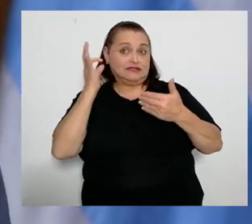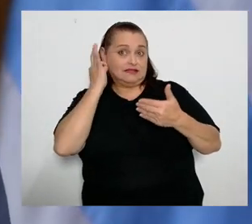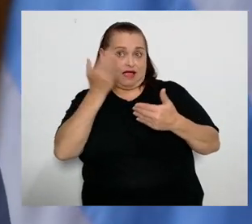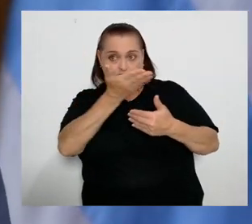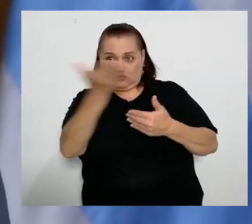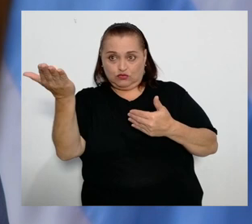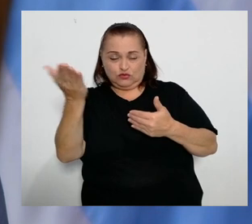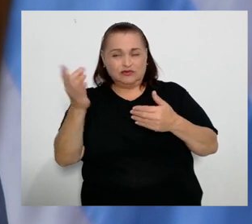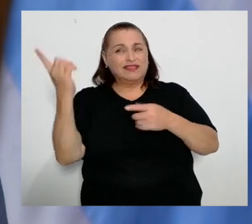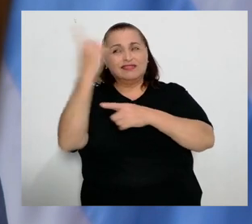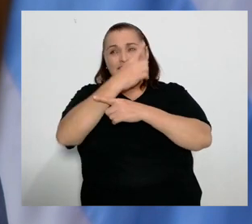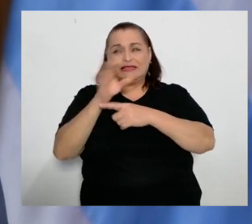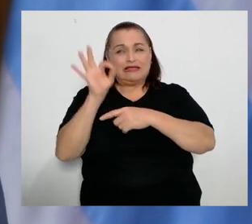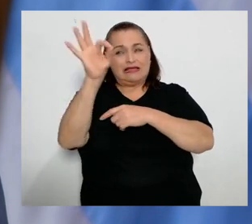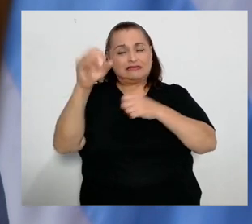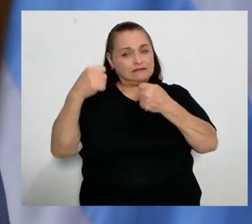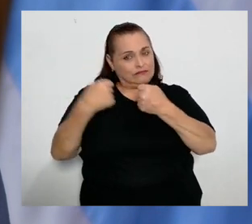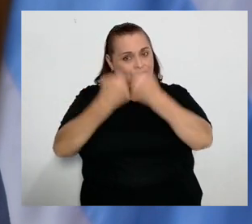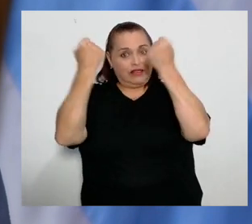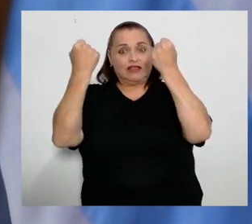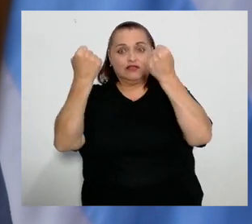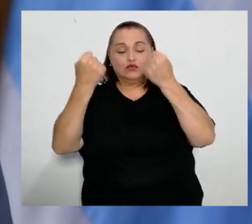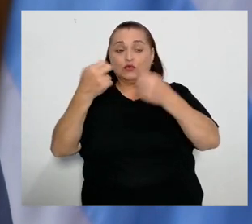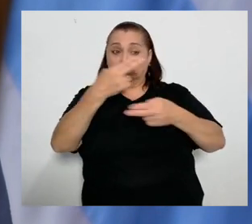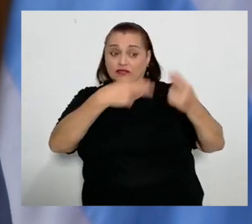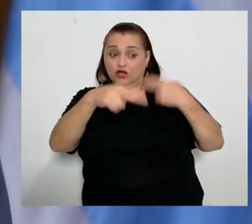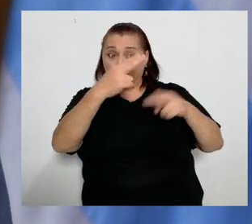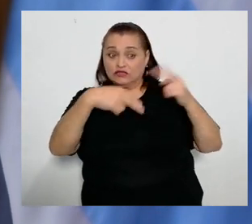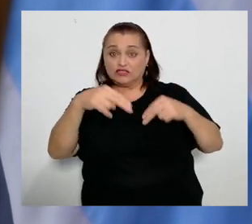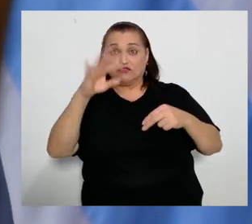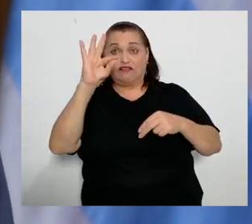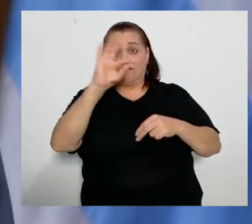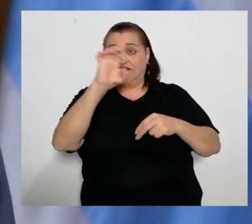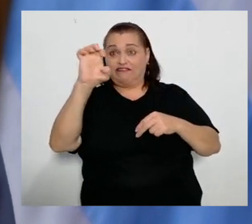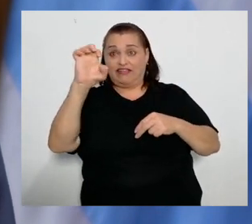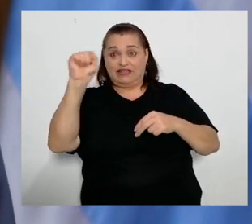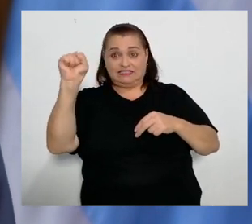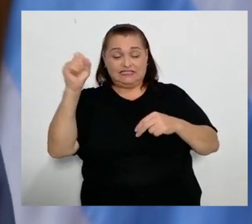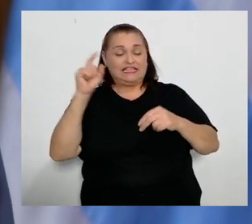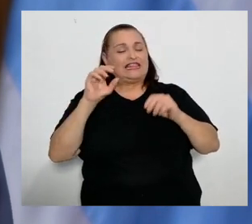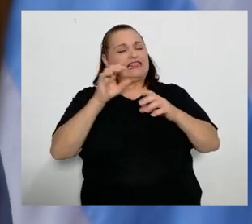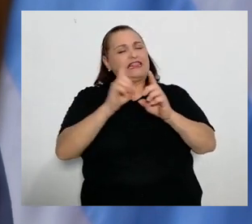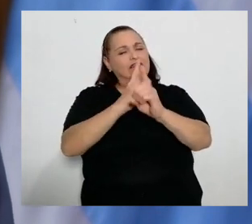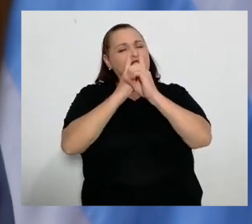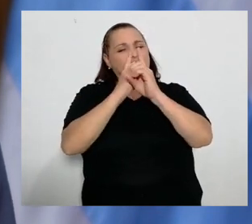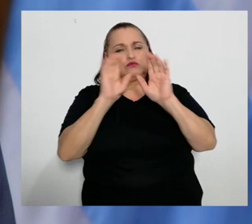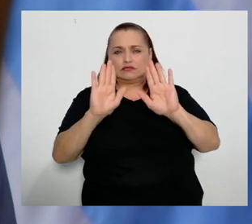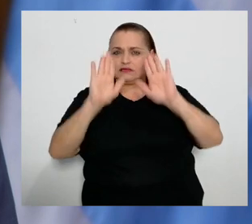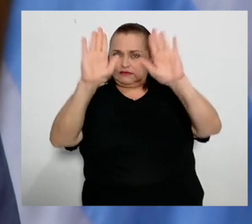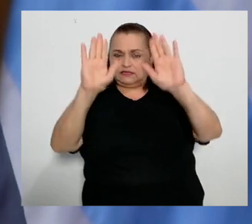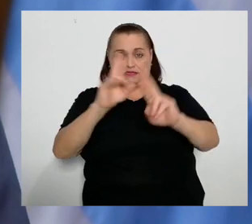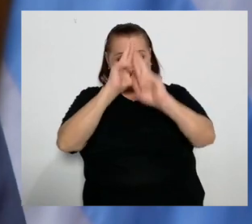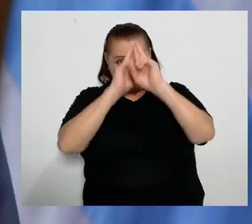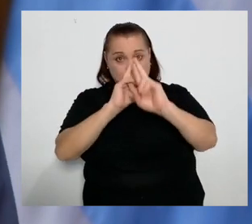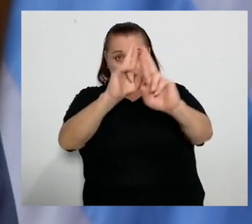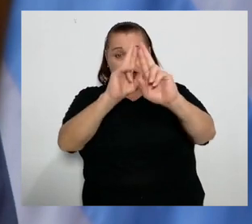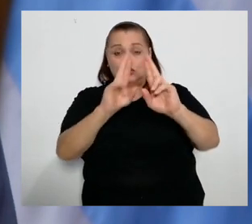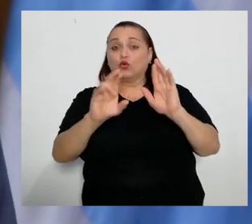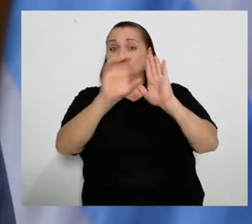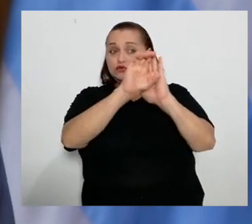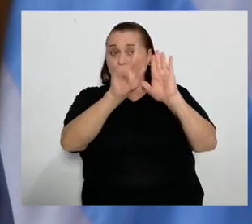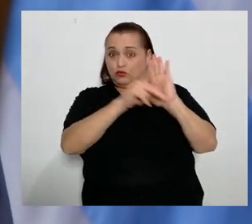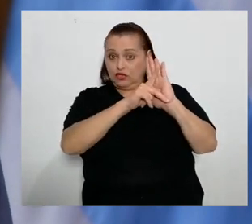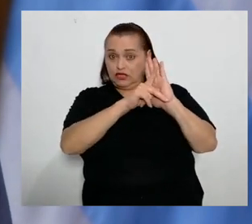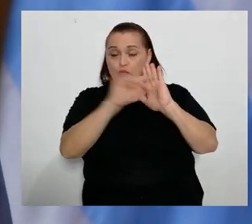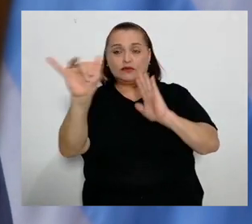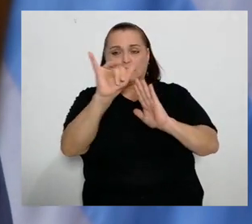universitarias vienen días desafiantes en esta negociación del Face vamos a defender la Excelencia el respeto a la